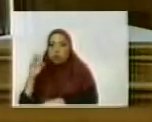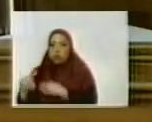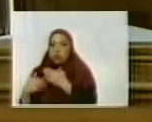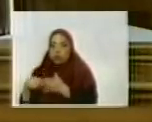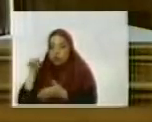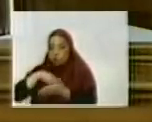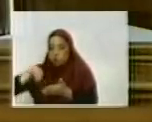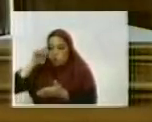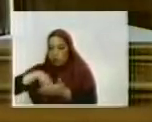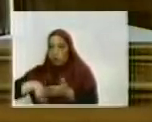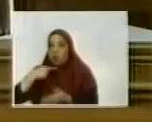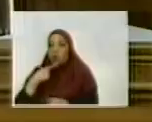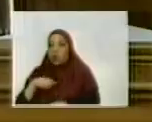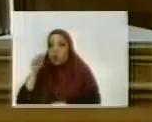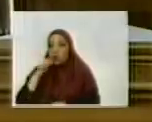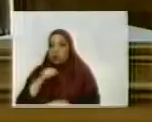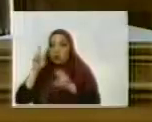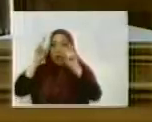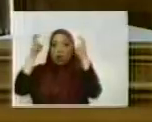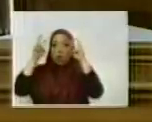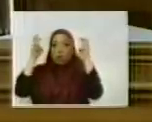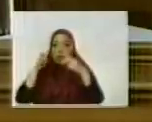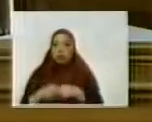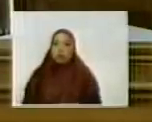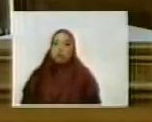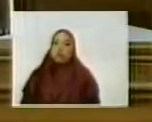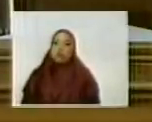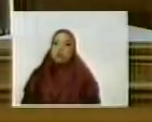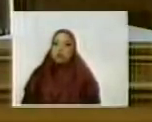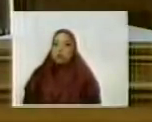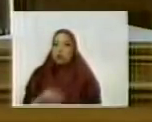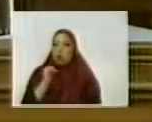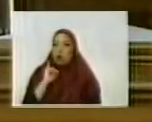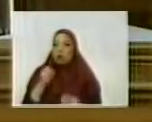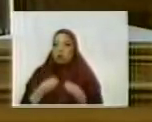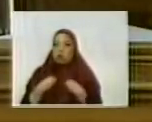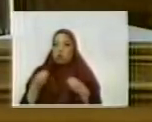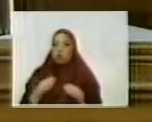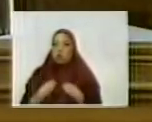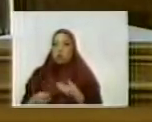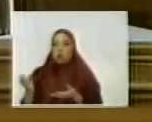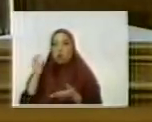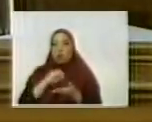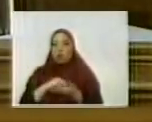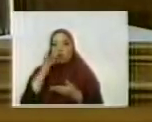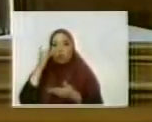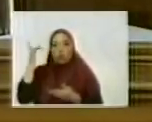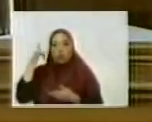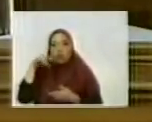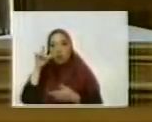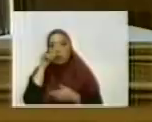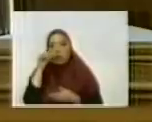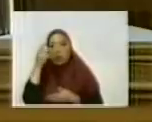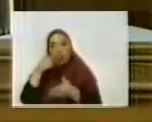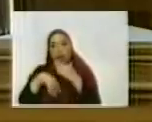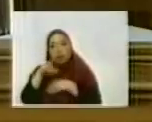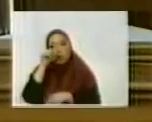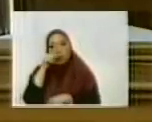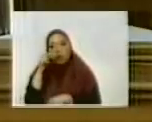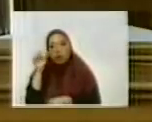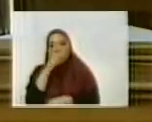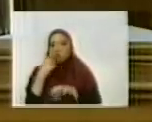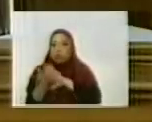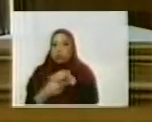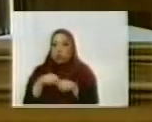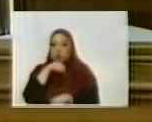afirmar, entre comillas, hay vidas que al volver a ellas nos van iluminando una época, nos revelan